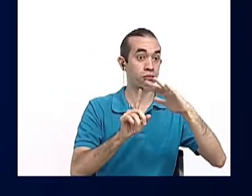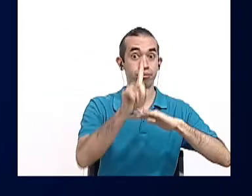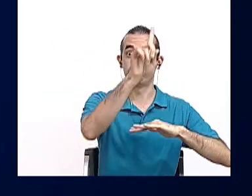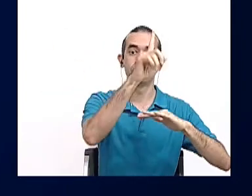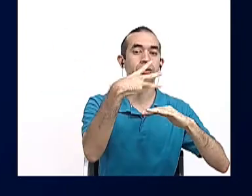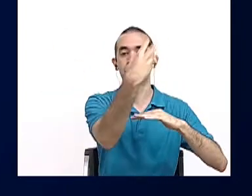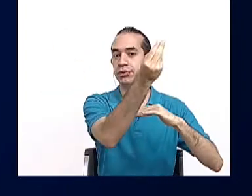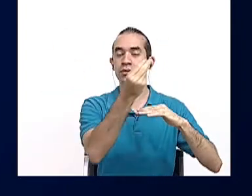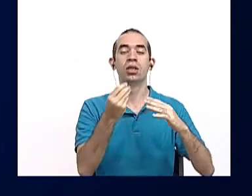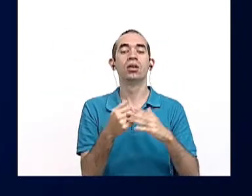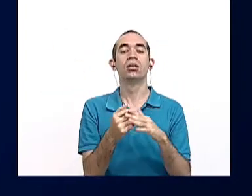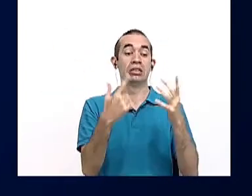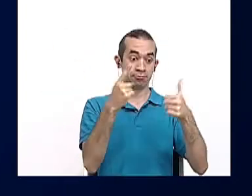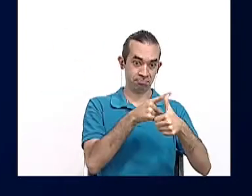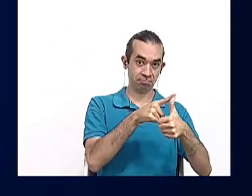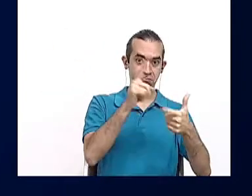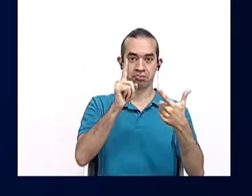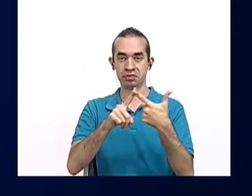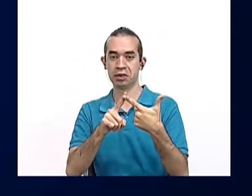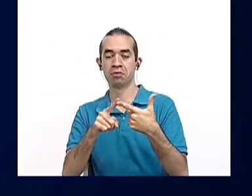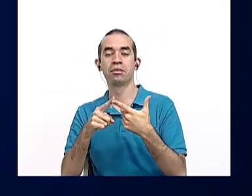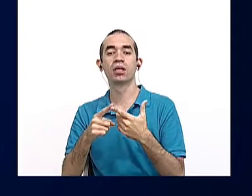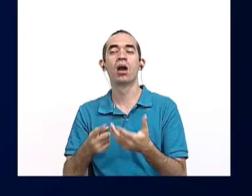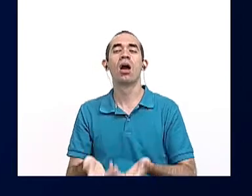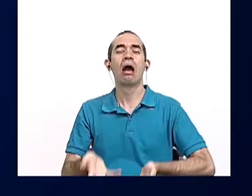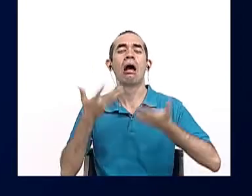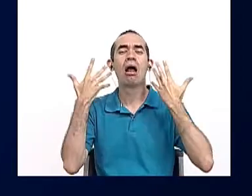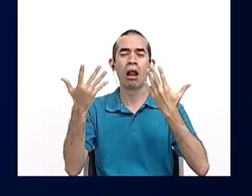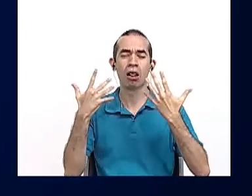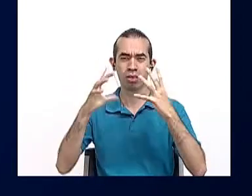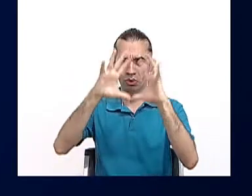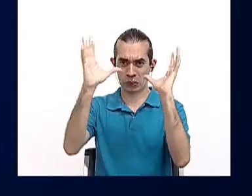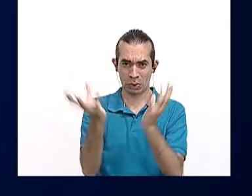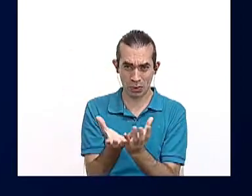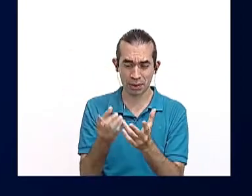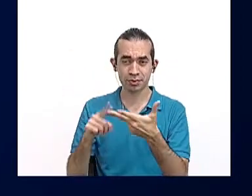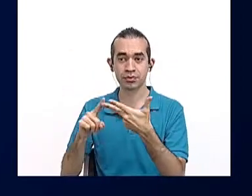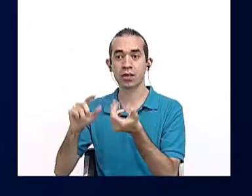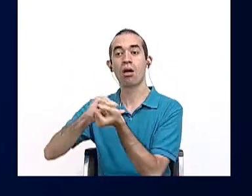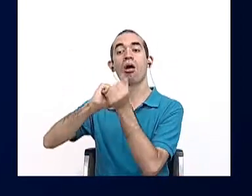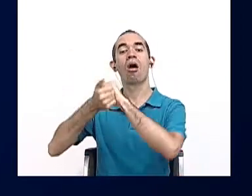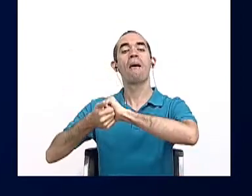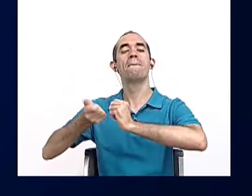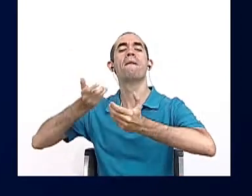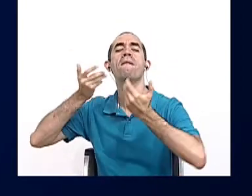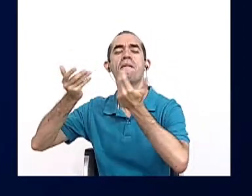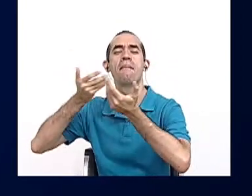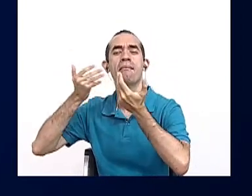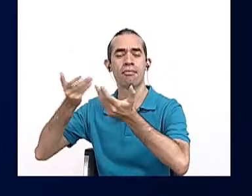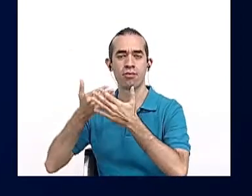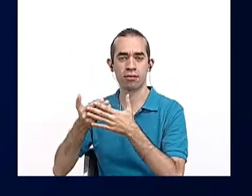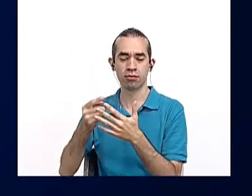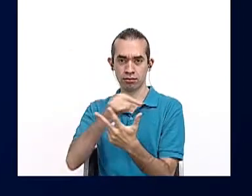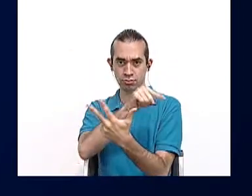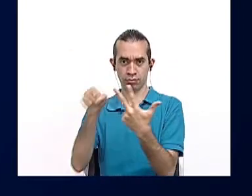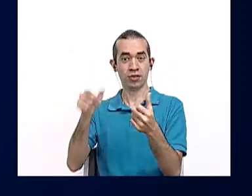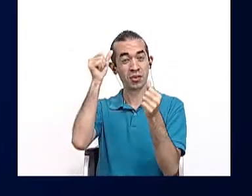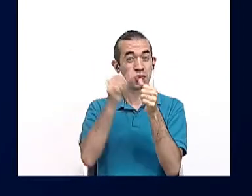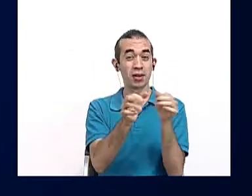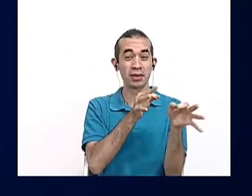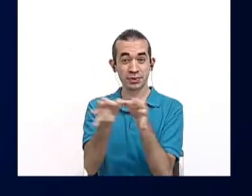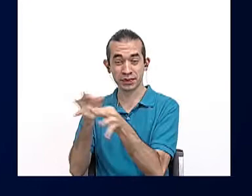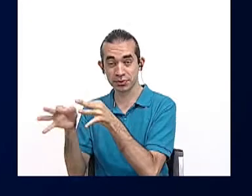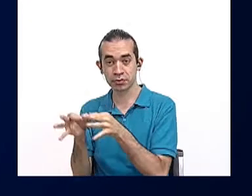efecto invernadero, calentamiento global y cambio climático. ¿Se acuerdan de esos conceptos, de esas diferencias, de